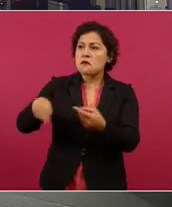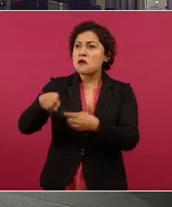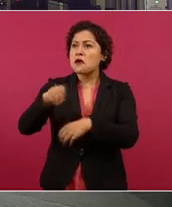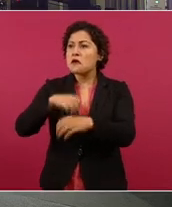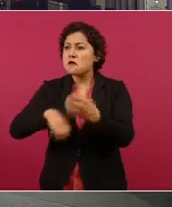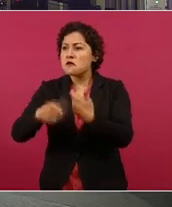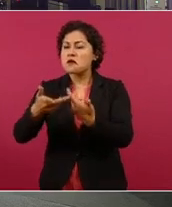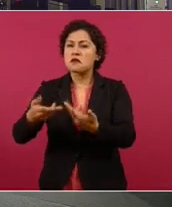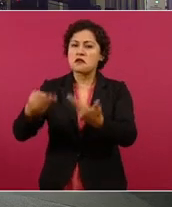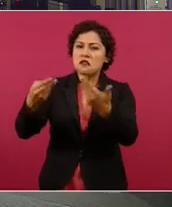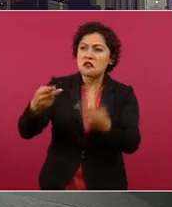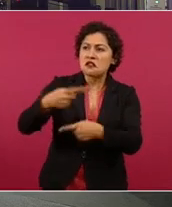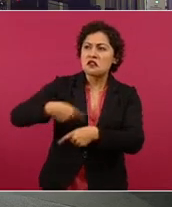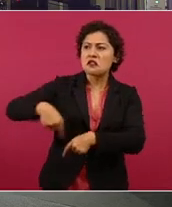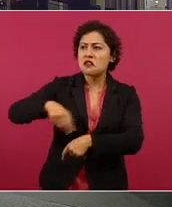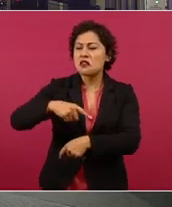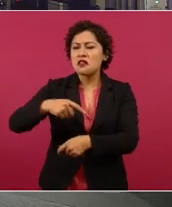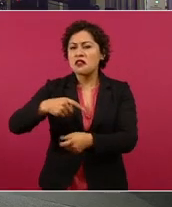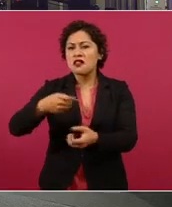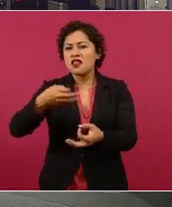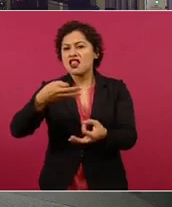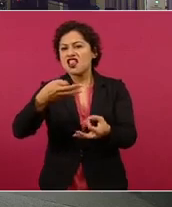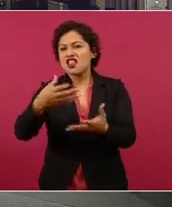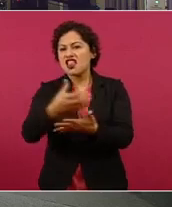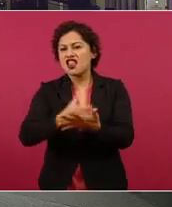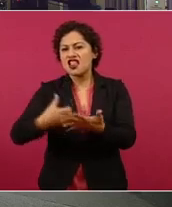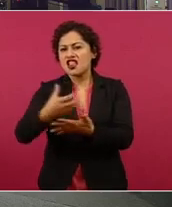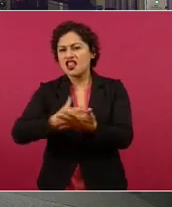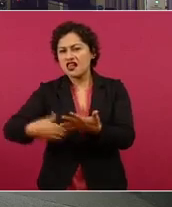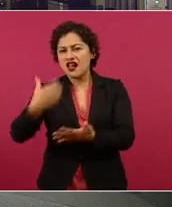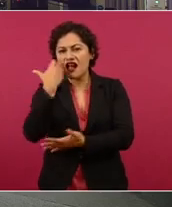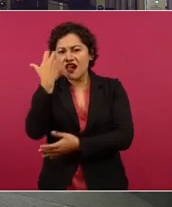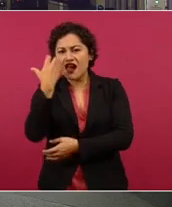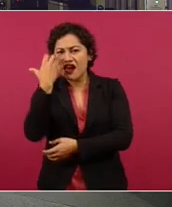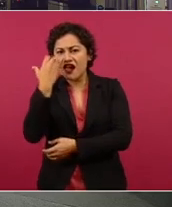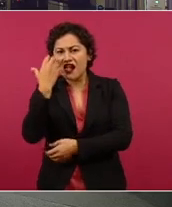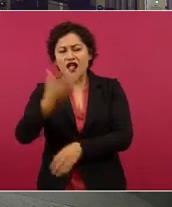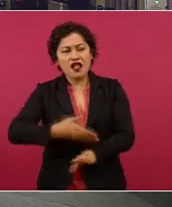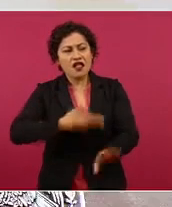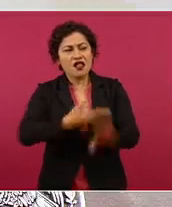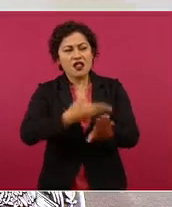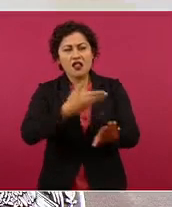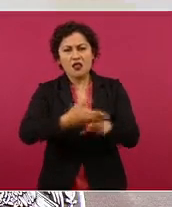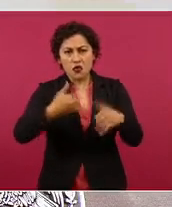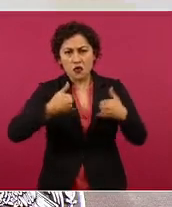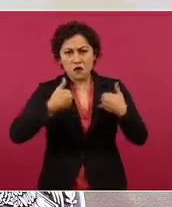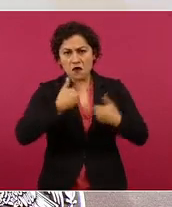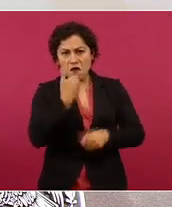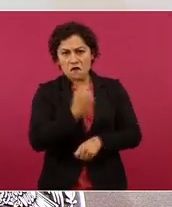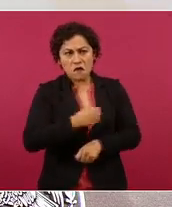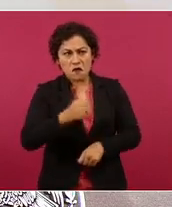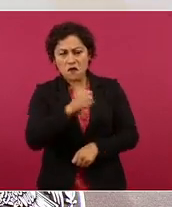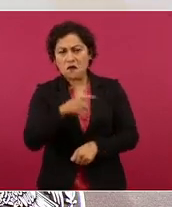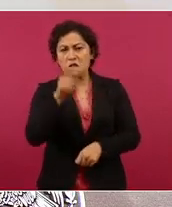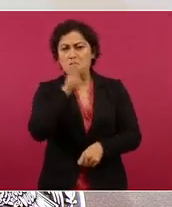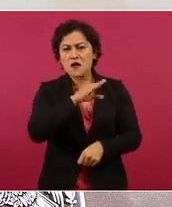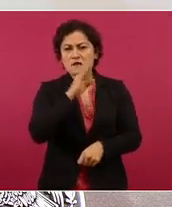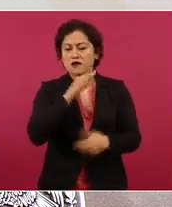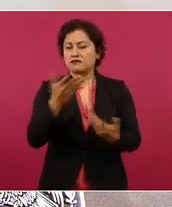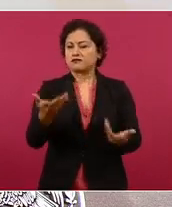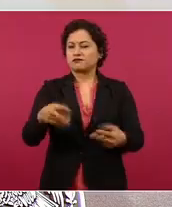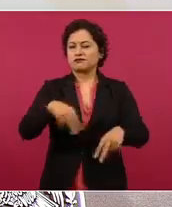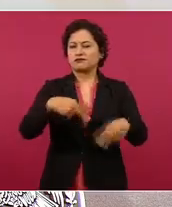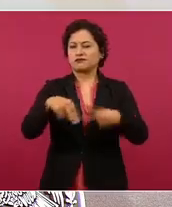más generaciones de jóvenes con talento. Este reportaje tiene la intención de mejorar, corregir y no de